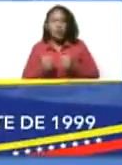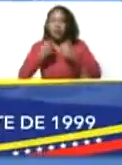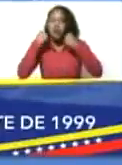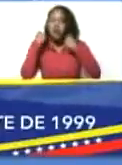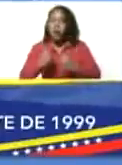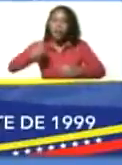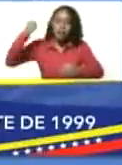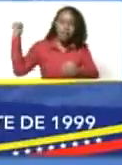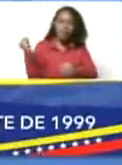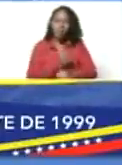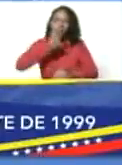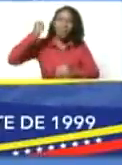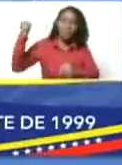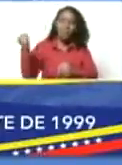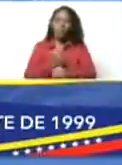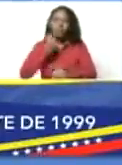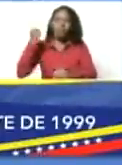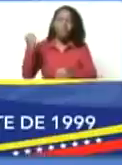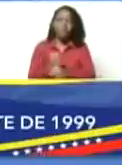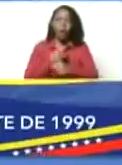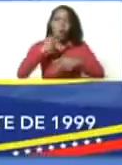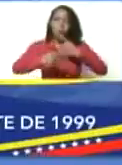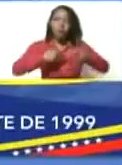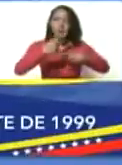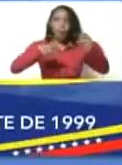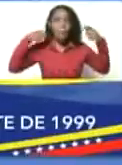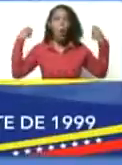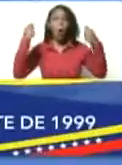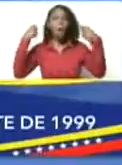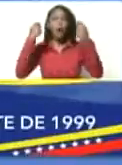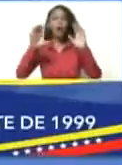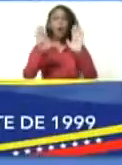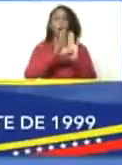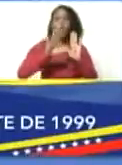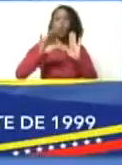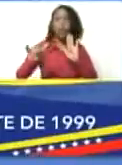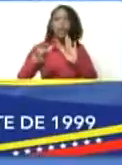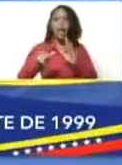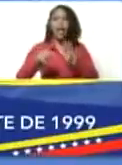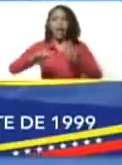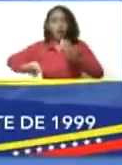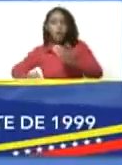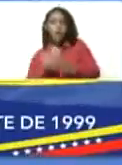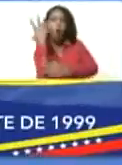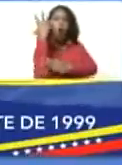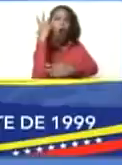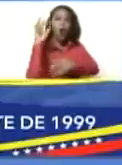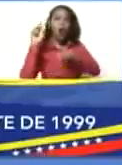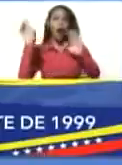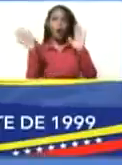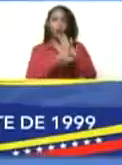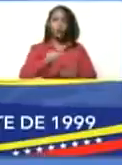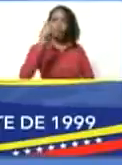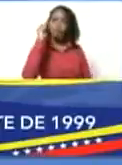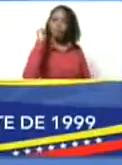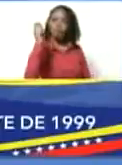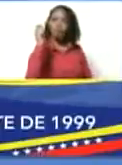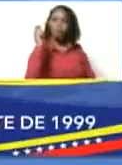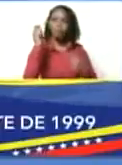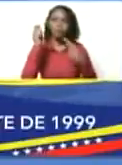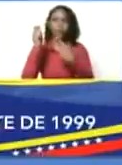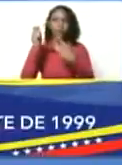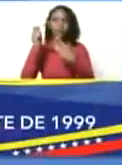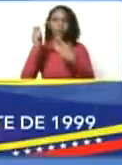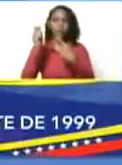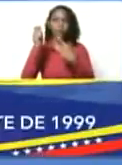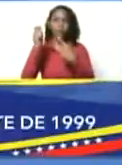labor del proceso popular constituyente que refundó con esta constitución